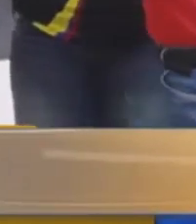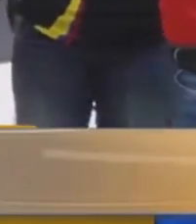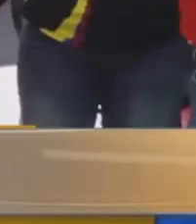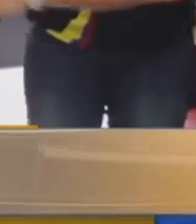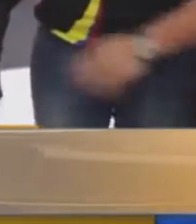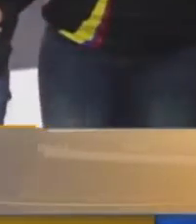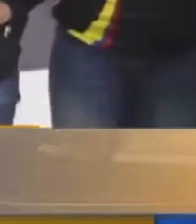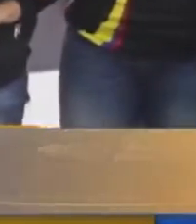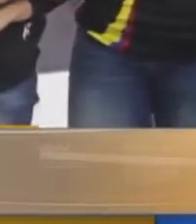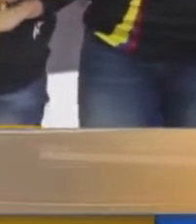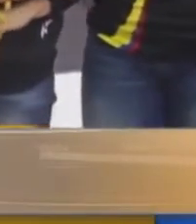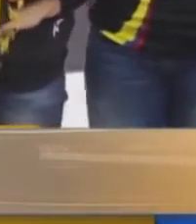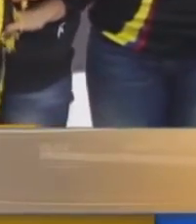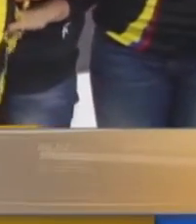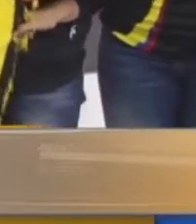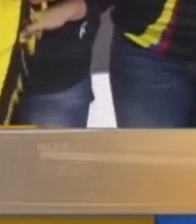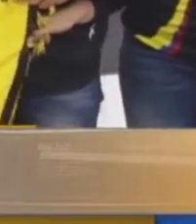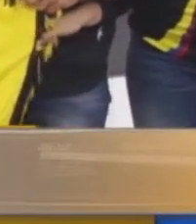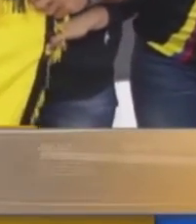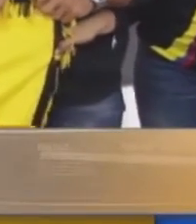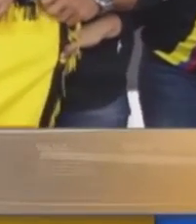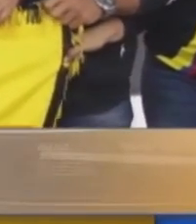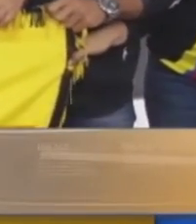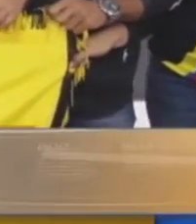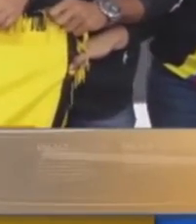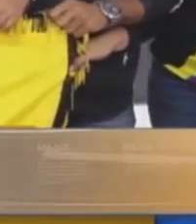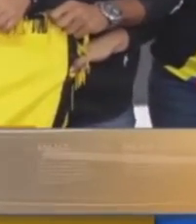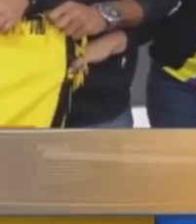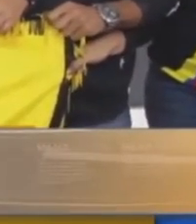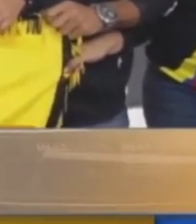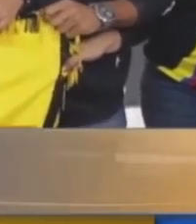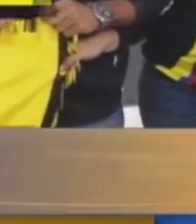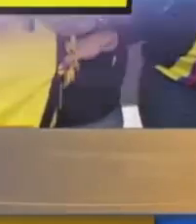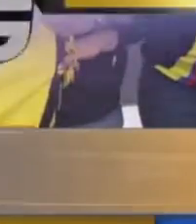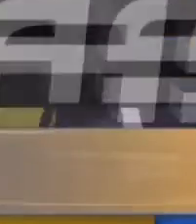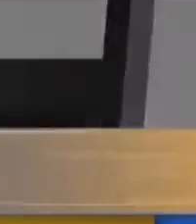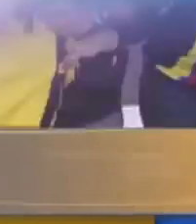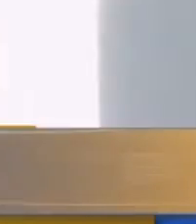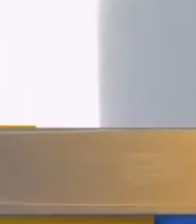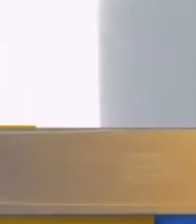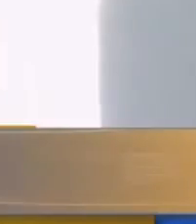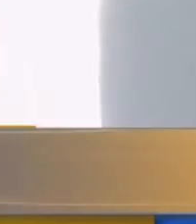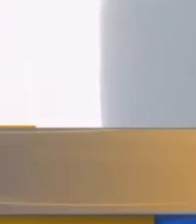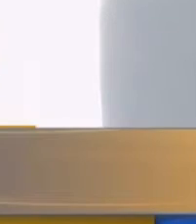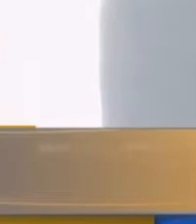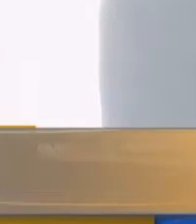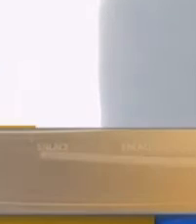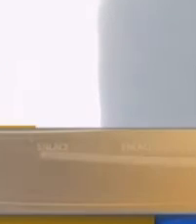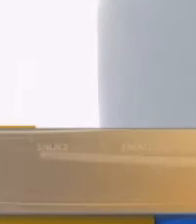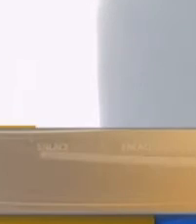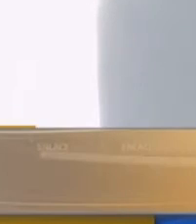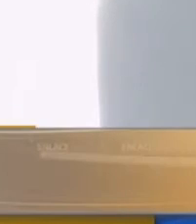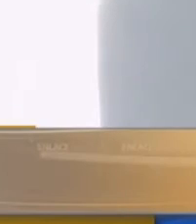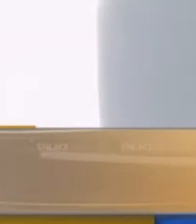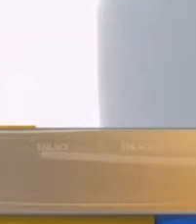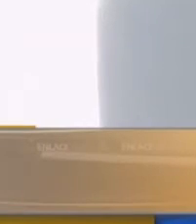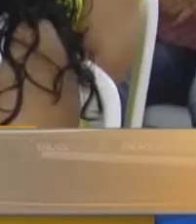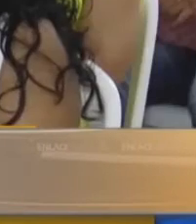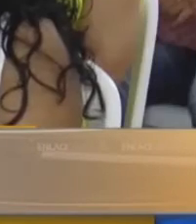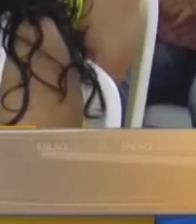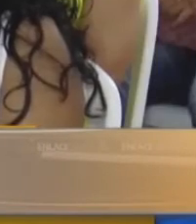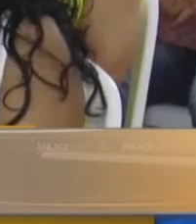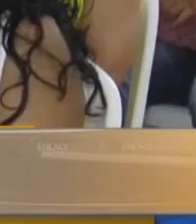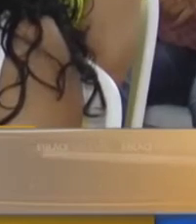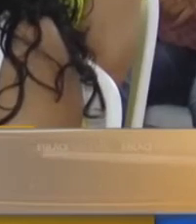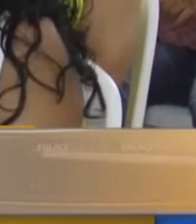a biciclosistas locales que van al mundial de este deporte en Carolina del Sur, Estados Unidos. Y al cierre, Organización Femenina Popular está